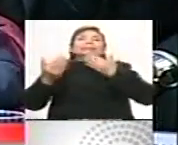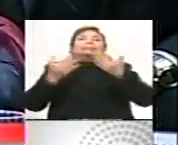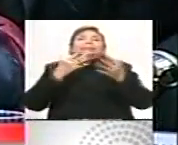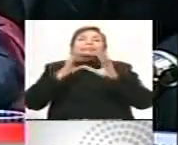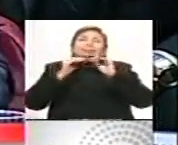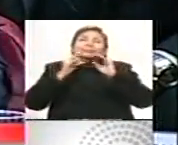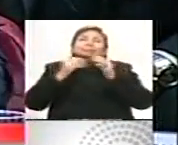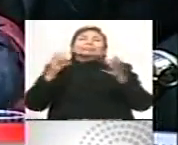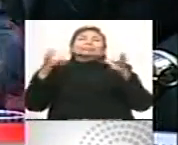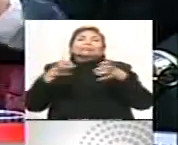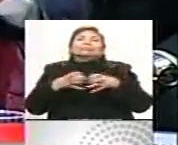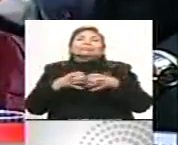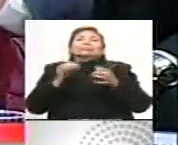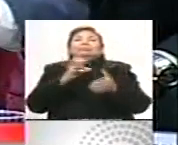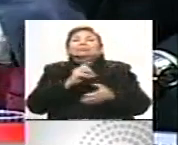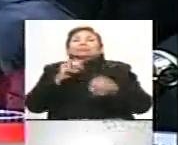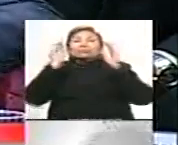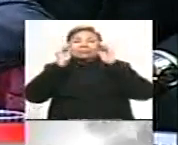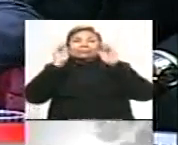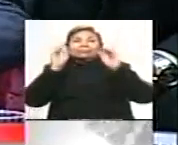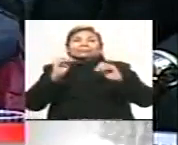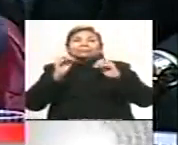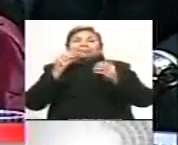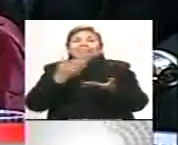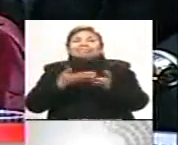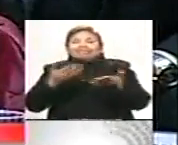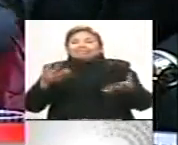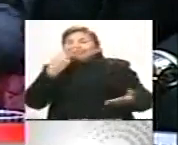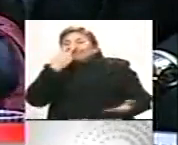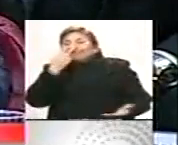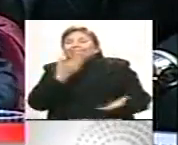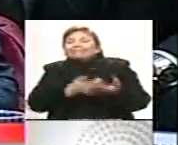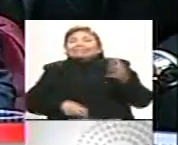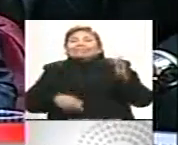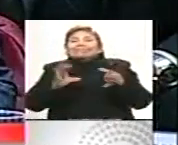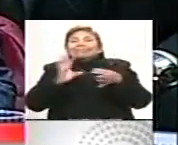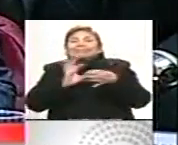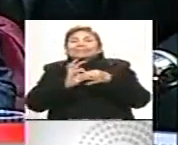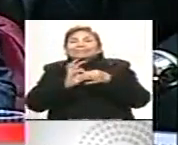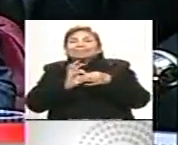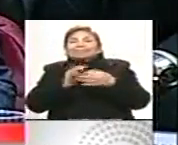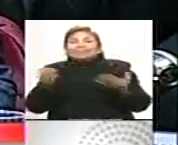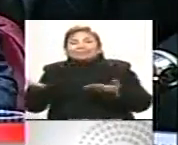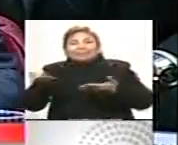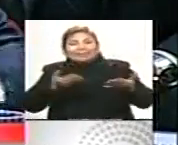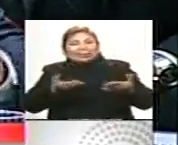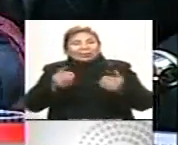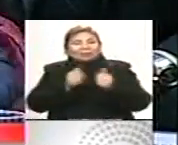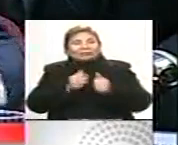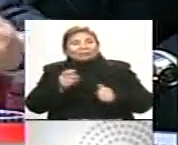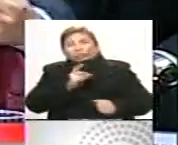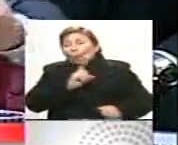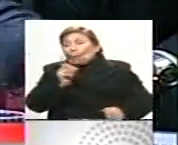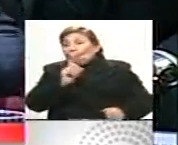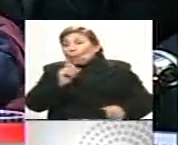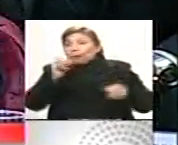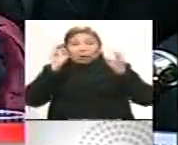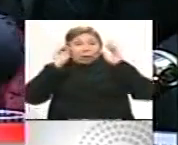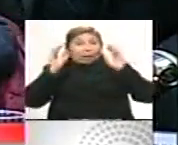de consenso, es una oportunidad de materializar el principio de colaboración. No es una oportunidad